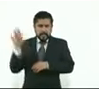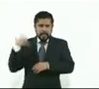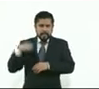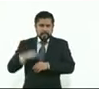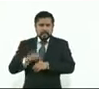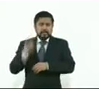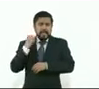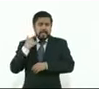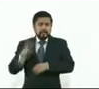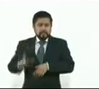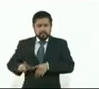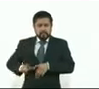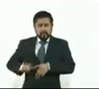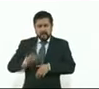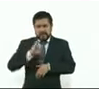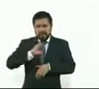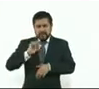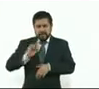gobierno.